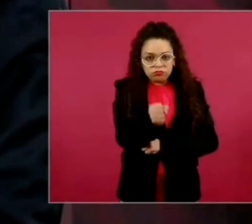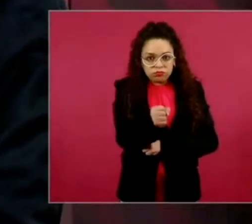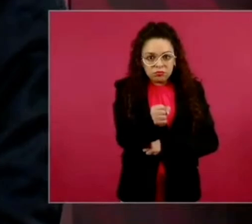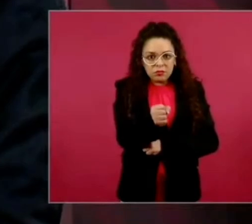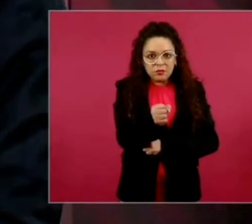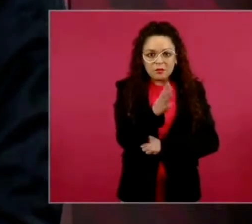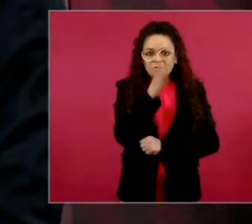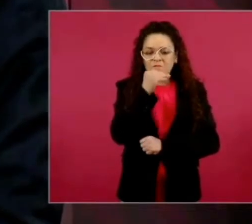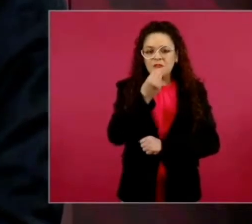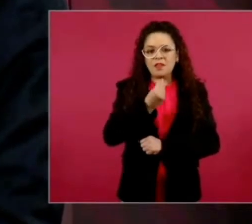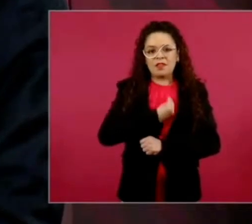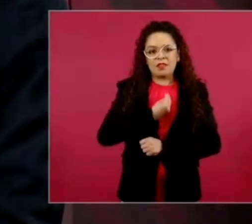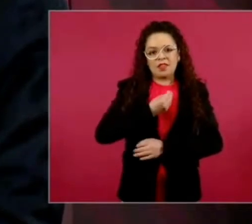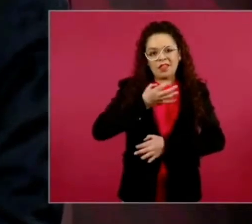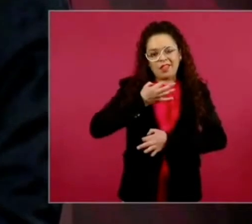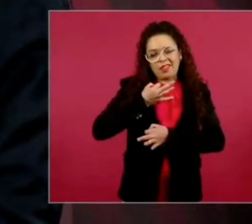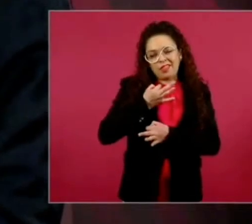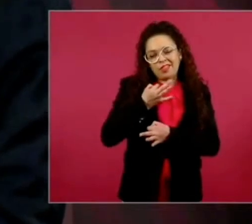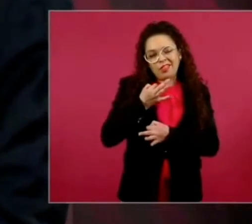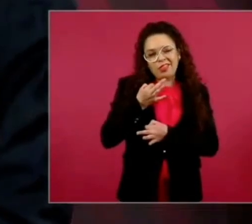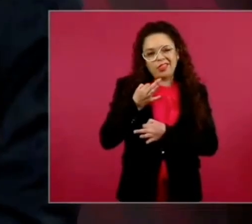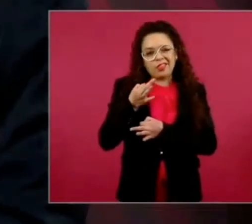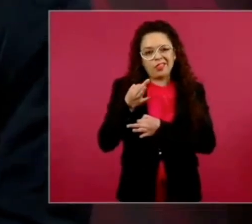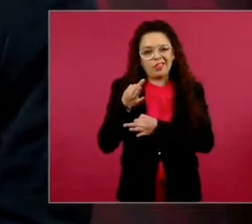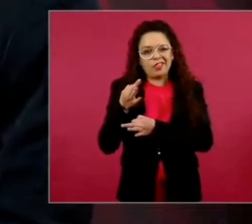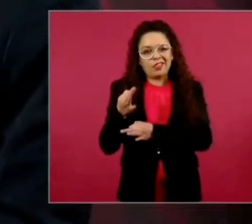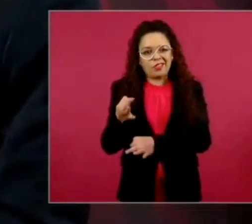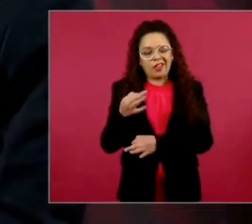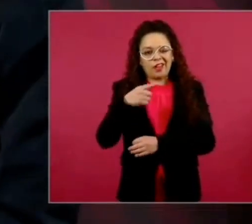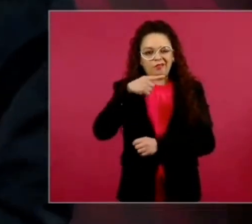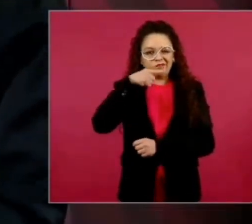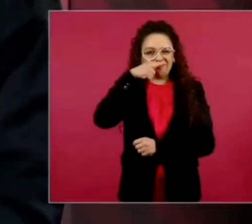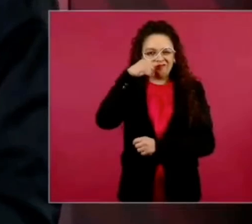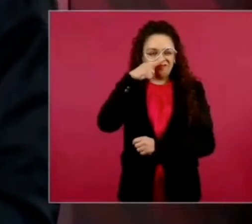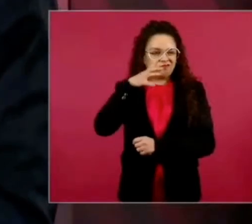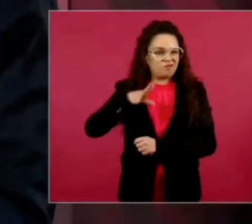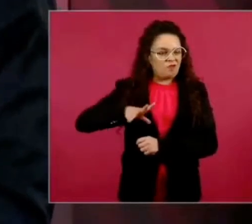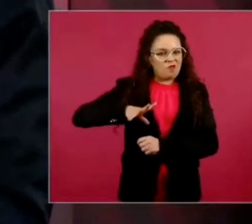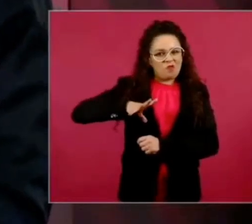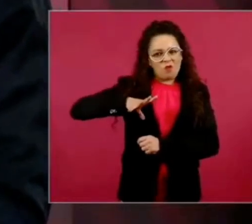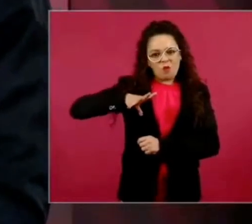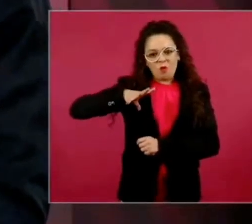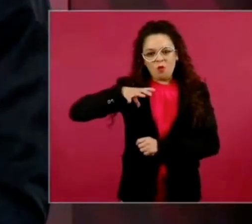la arbitrariedad y los extravíos del poder.